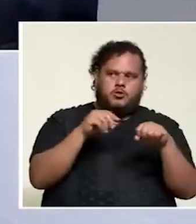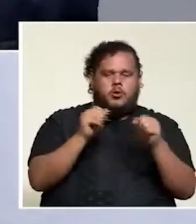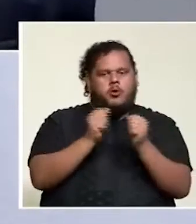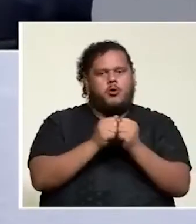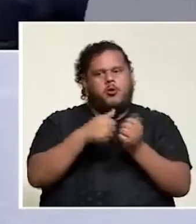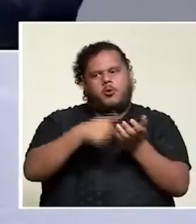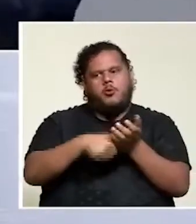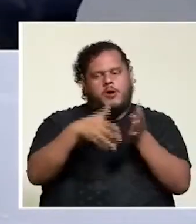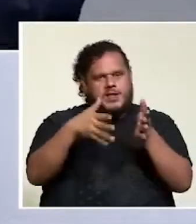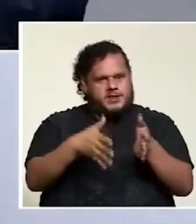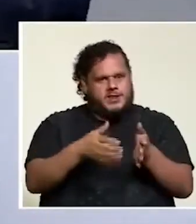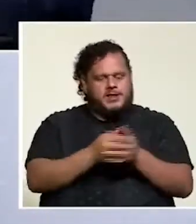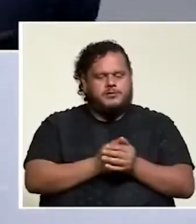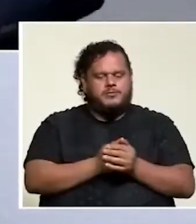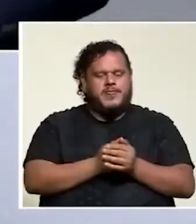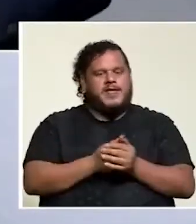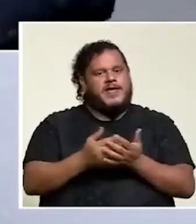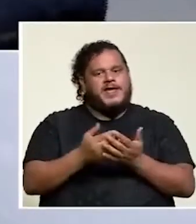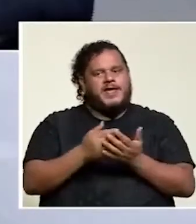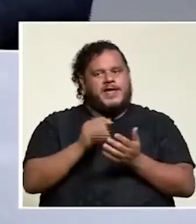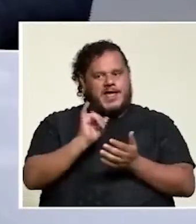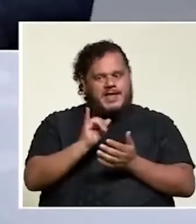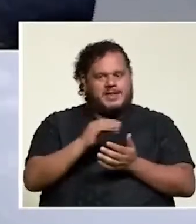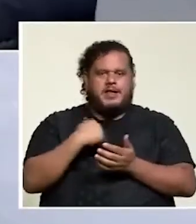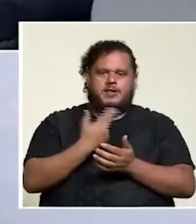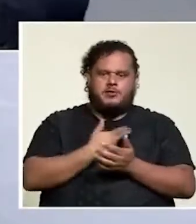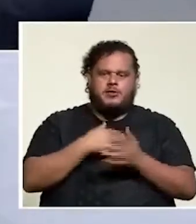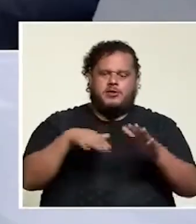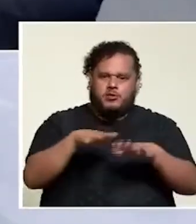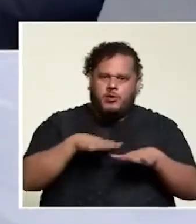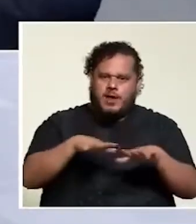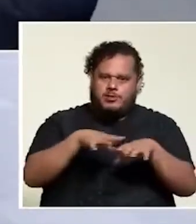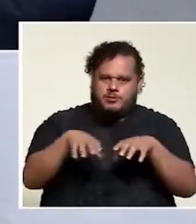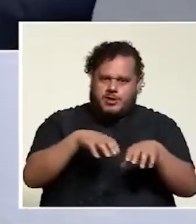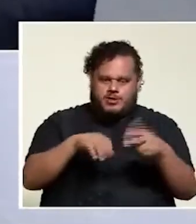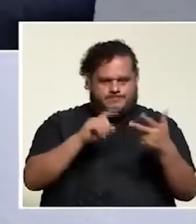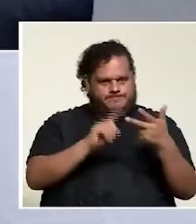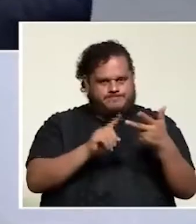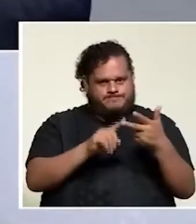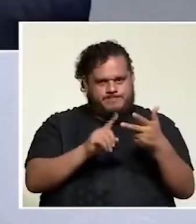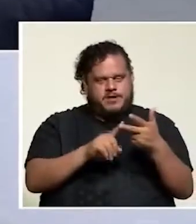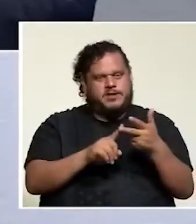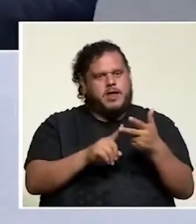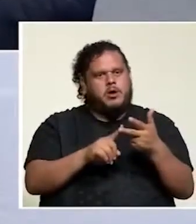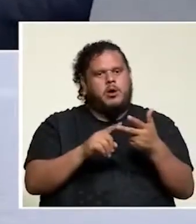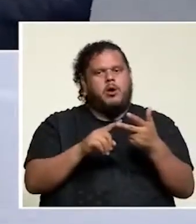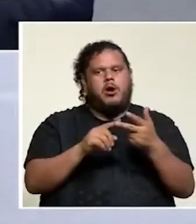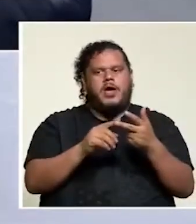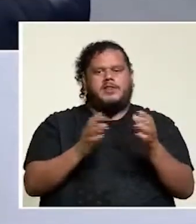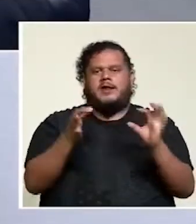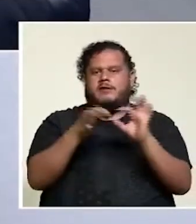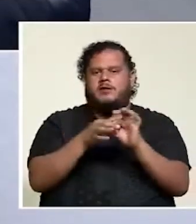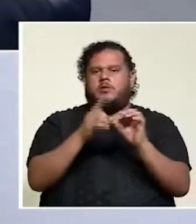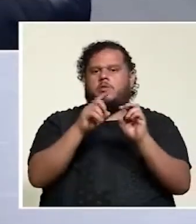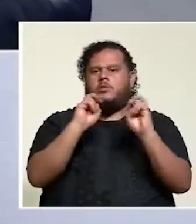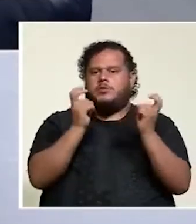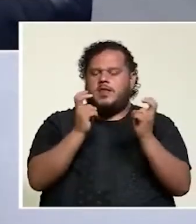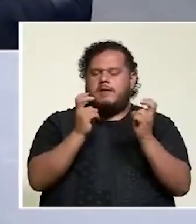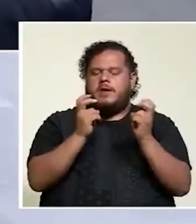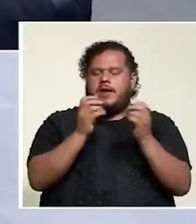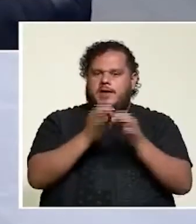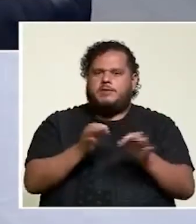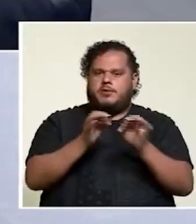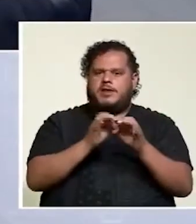¿verdad? ¿Dónde es que está nuestro ámbito de acción? Y el tercero, y esto tiene que ver con un tema muy importante, es la participación